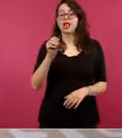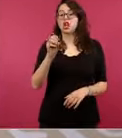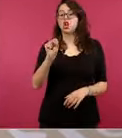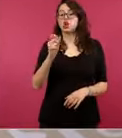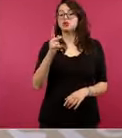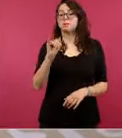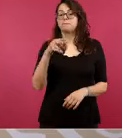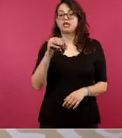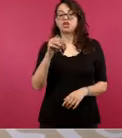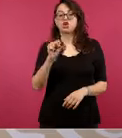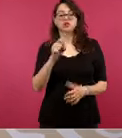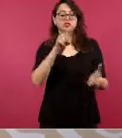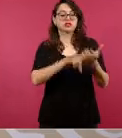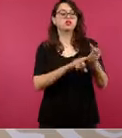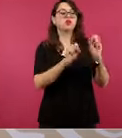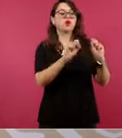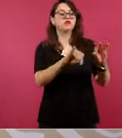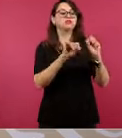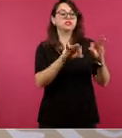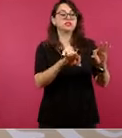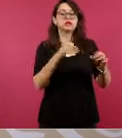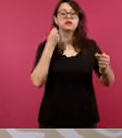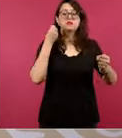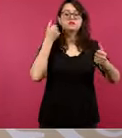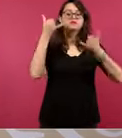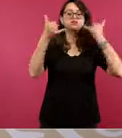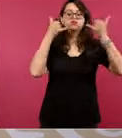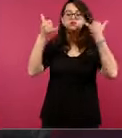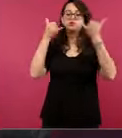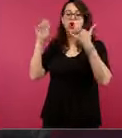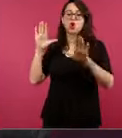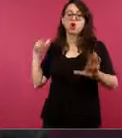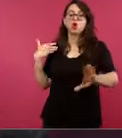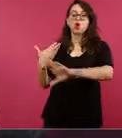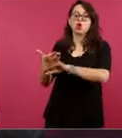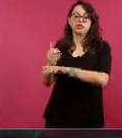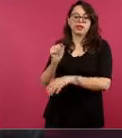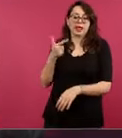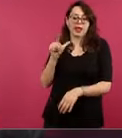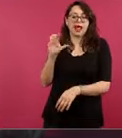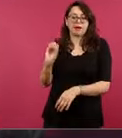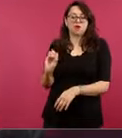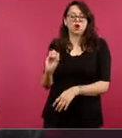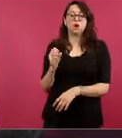pero dice de que la ley